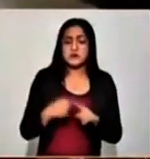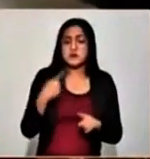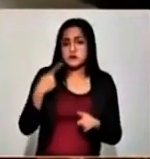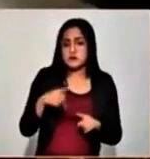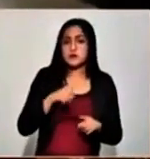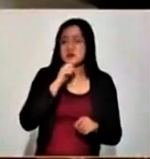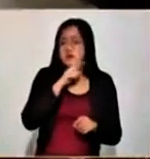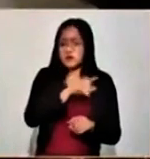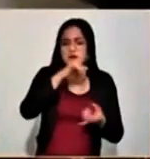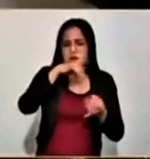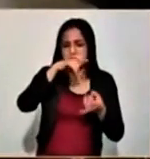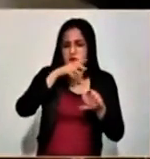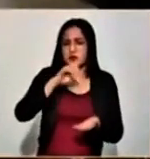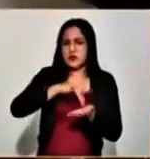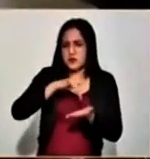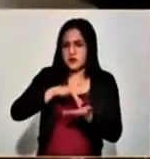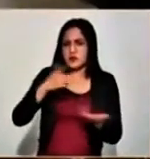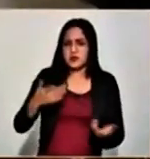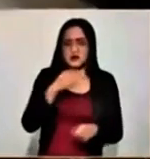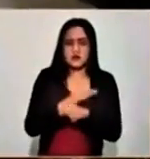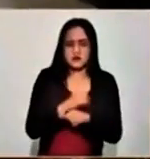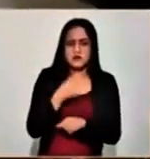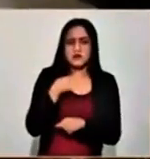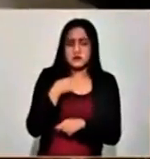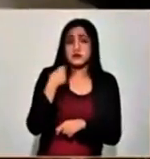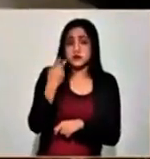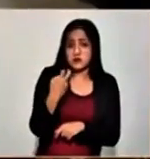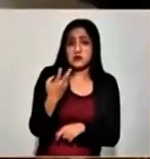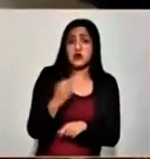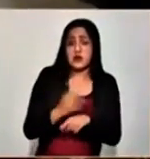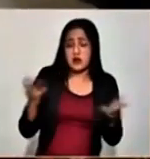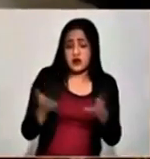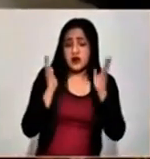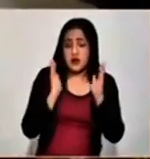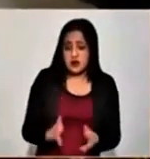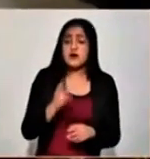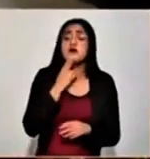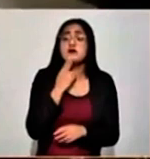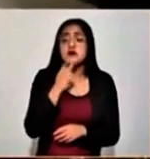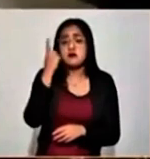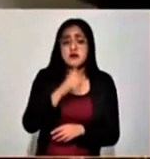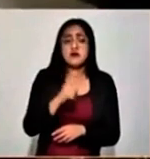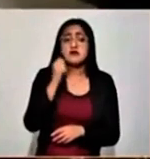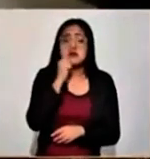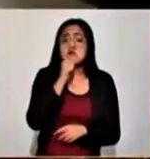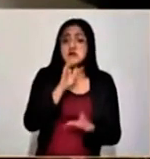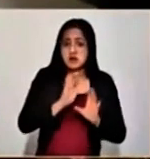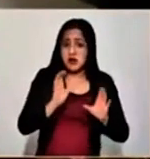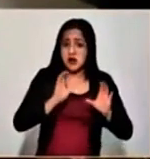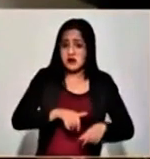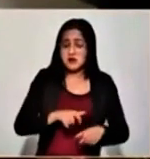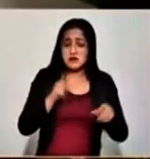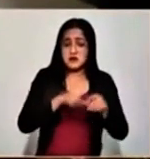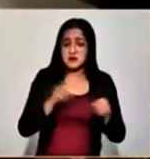plataformas. Y vamos a regular, por cierto, hay plataformas que funcionan sin registro